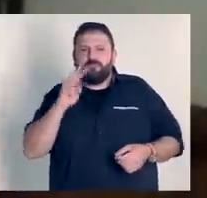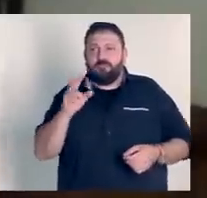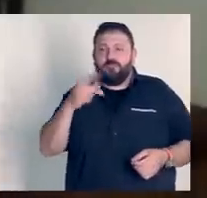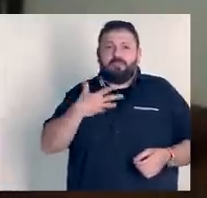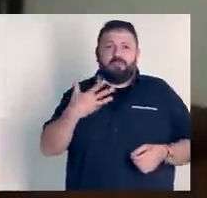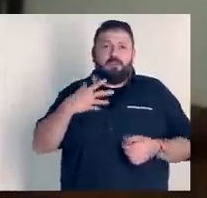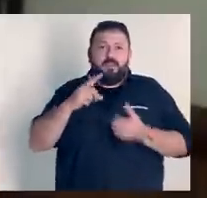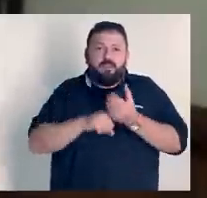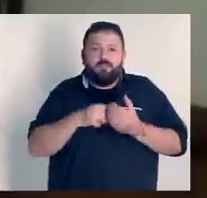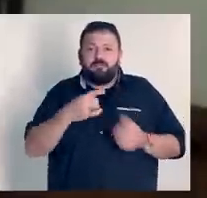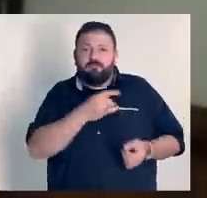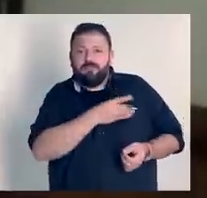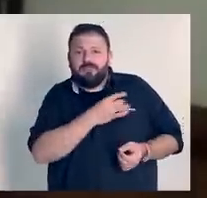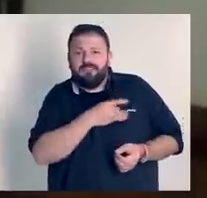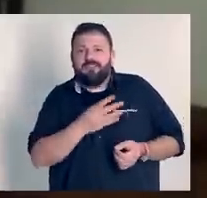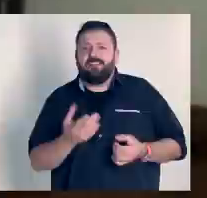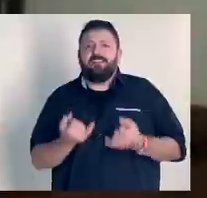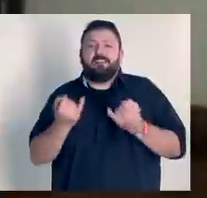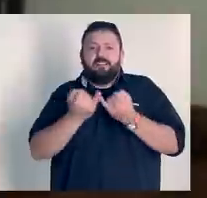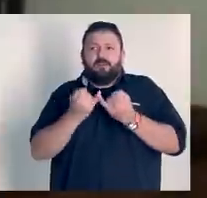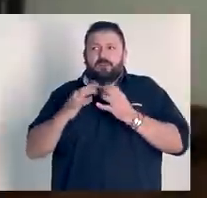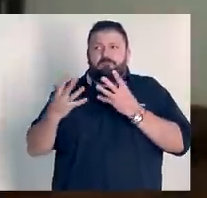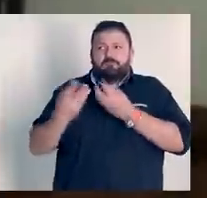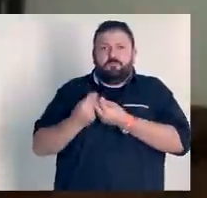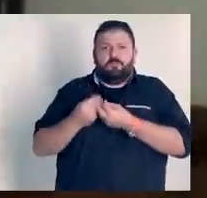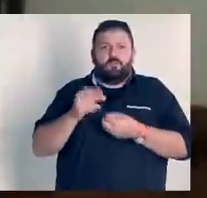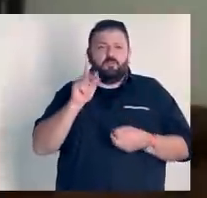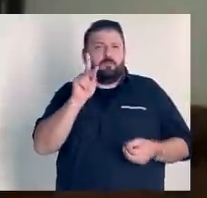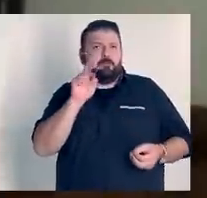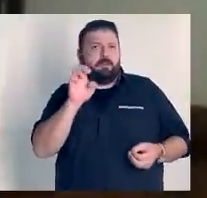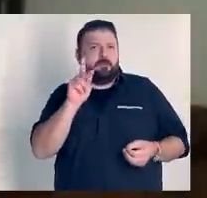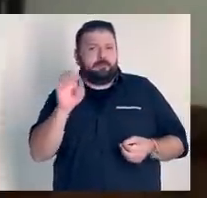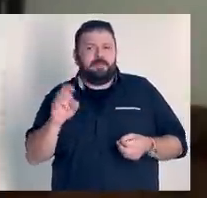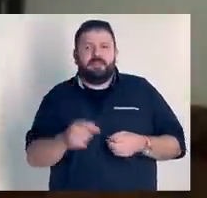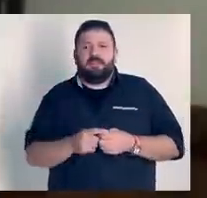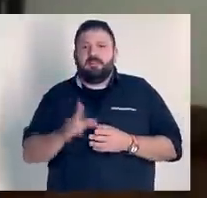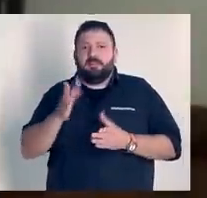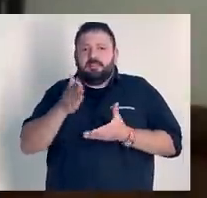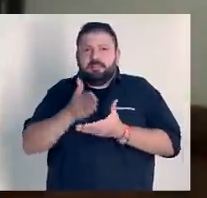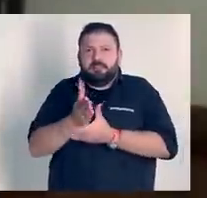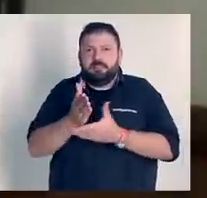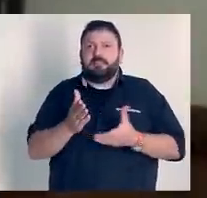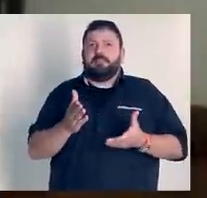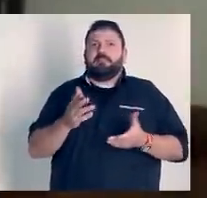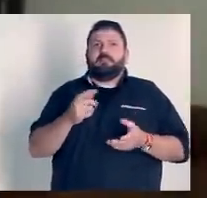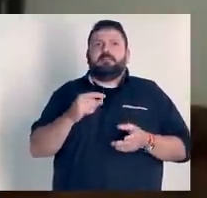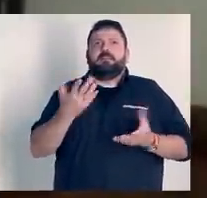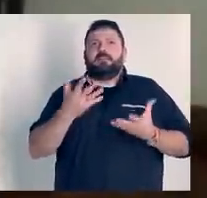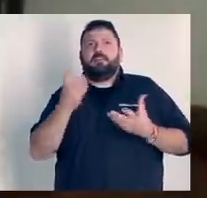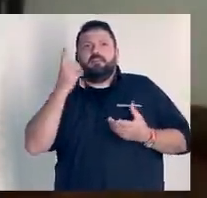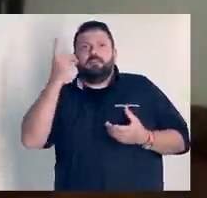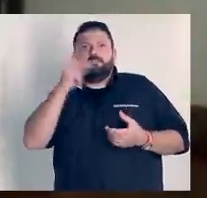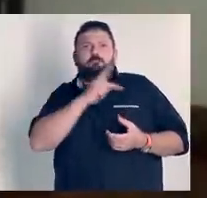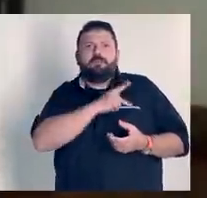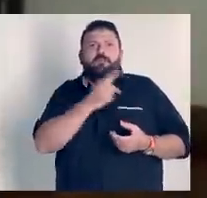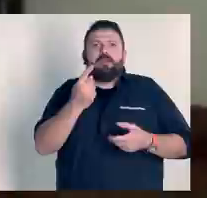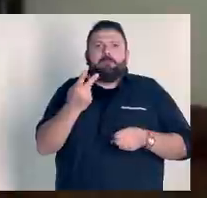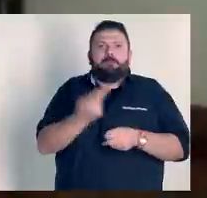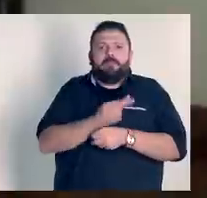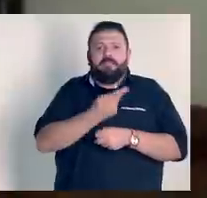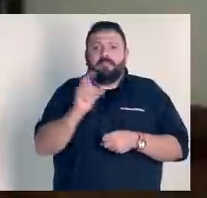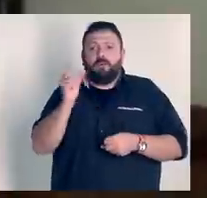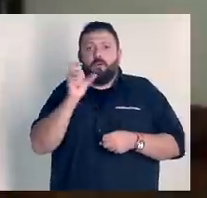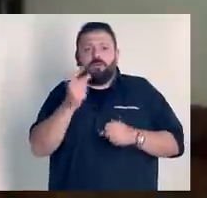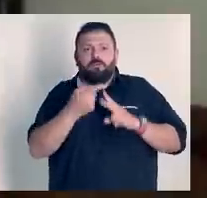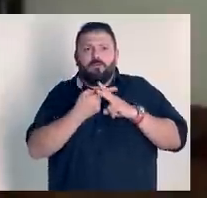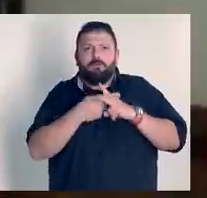y mi vida oscuridad junto con Pepe. Así que de entrada fue un impacto, así como que Dios mío, ¿qué está pasando? Cuando empieza el